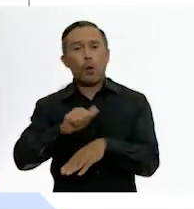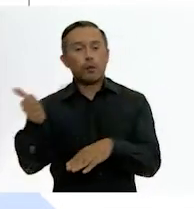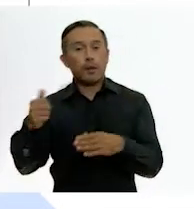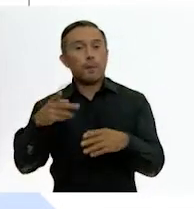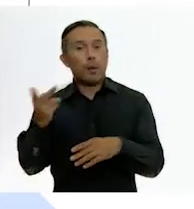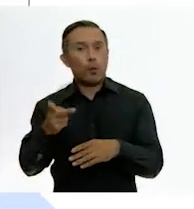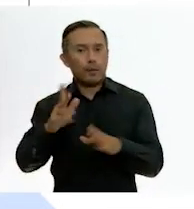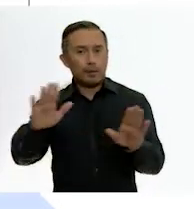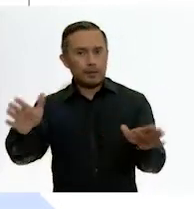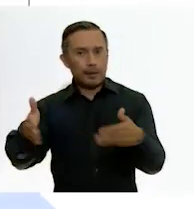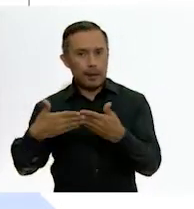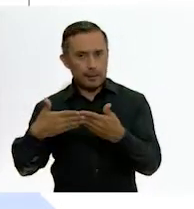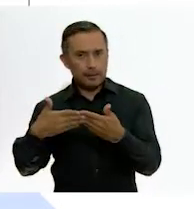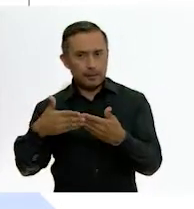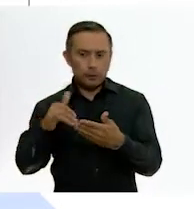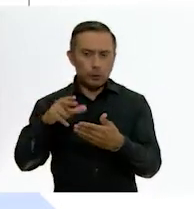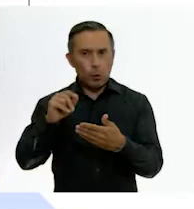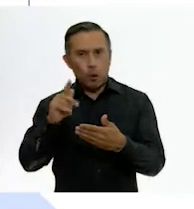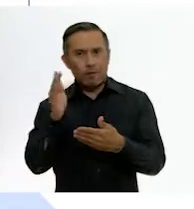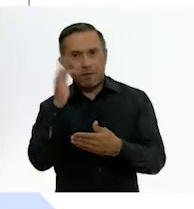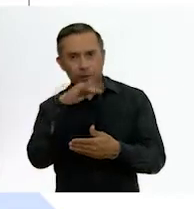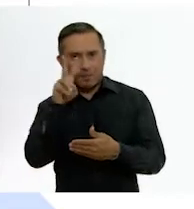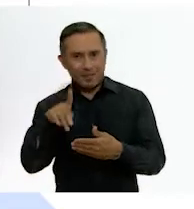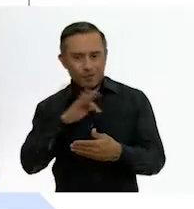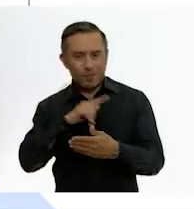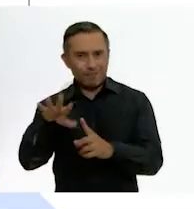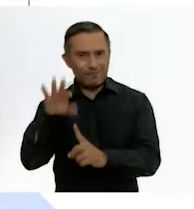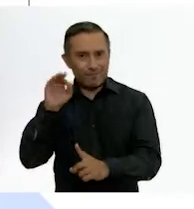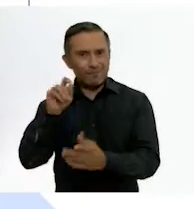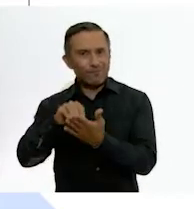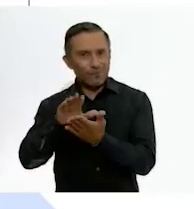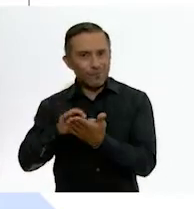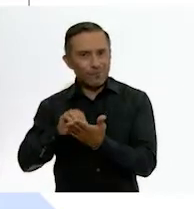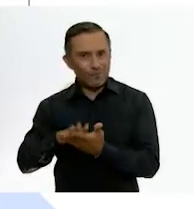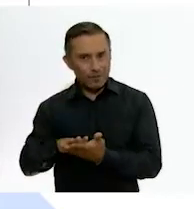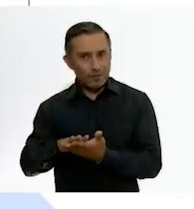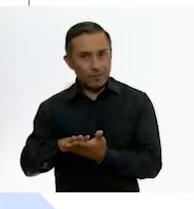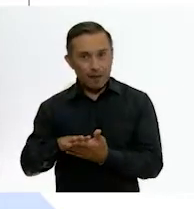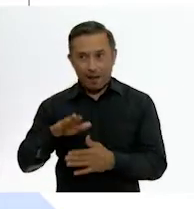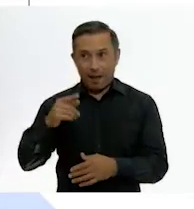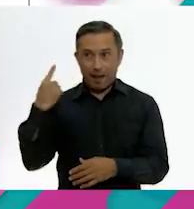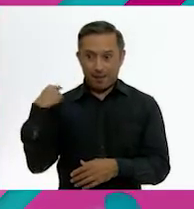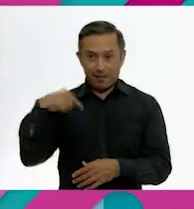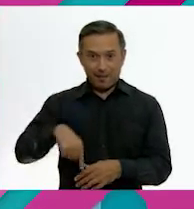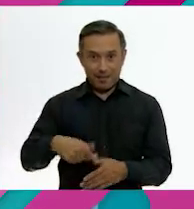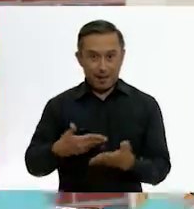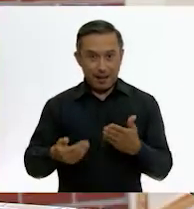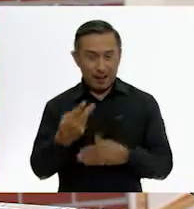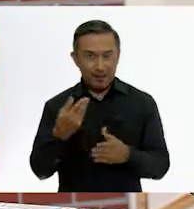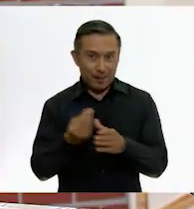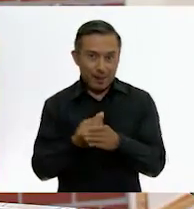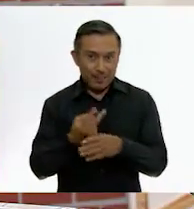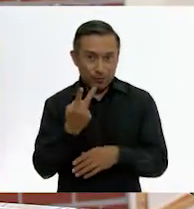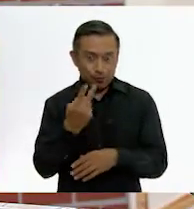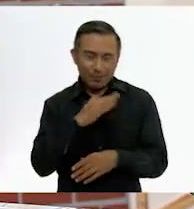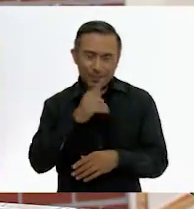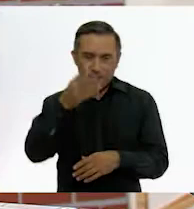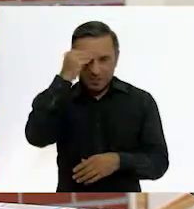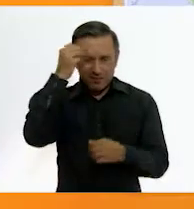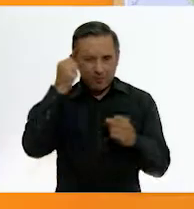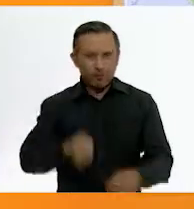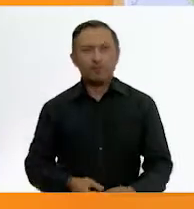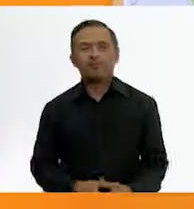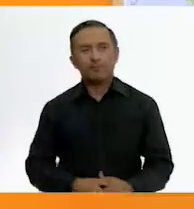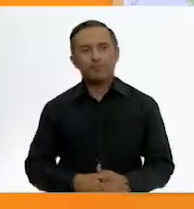cerradas seguro ya puedes aplicar lo que hemos aprendido en estas dos clases como sería